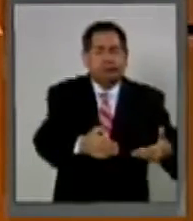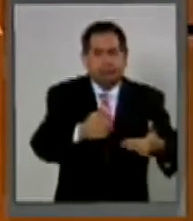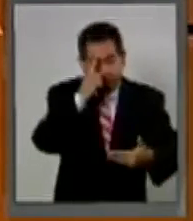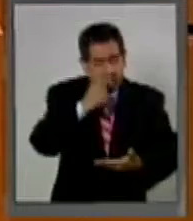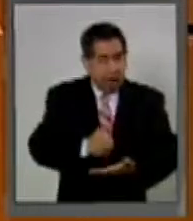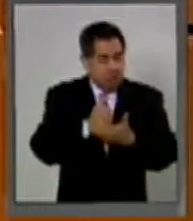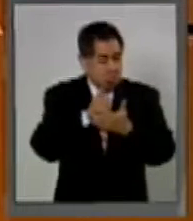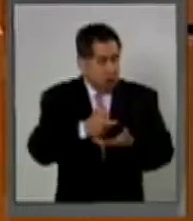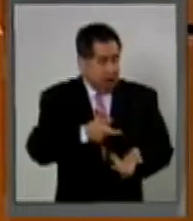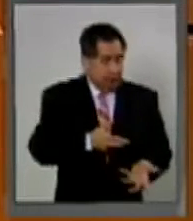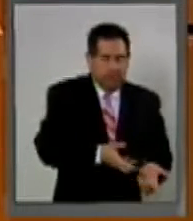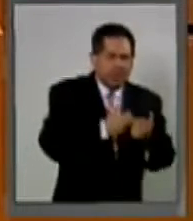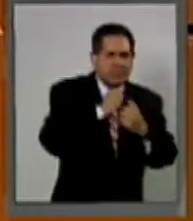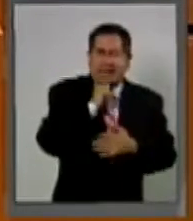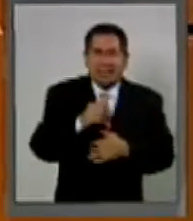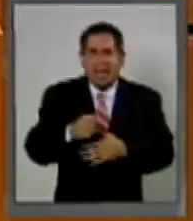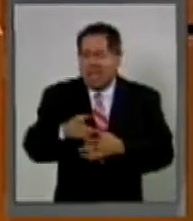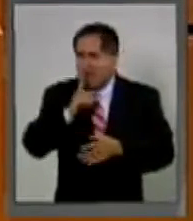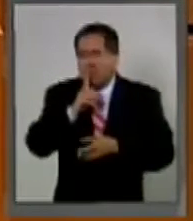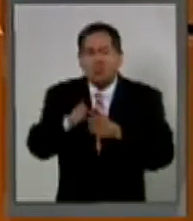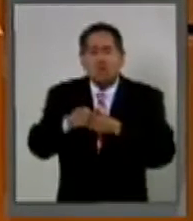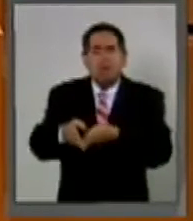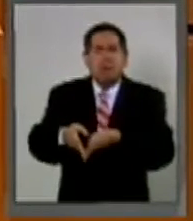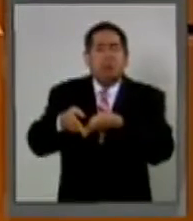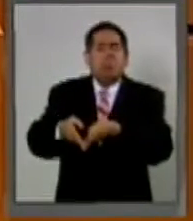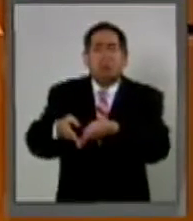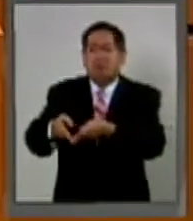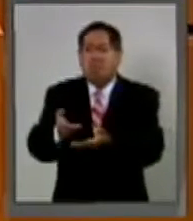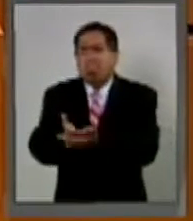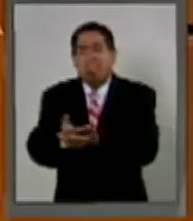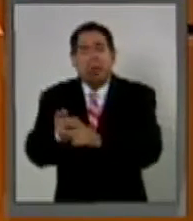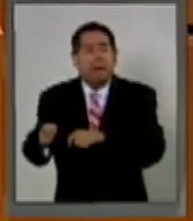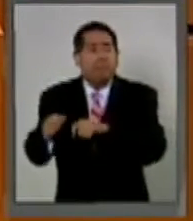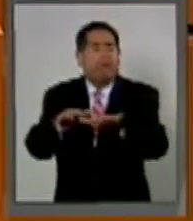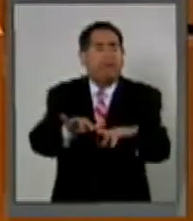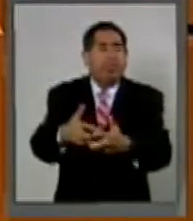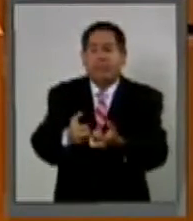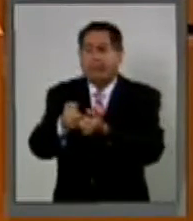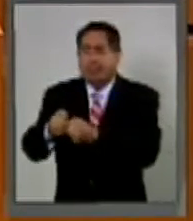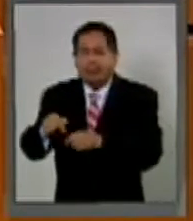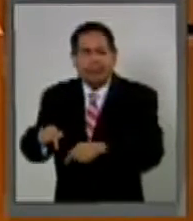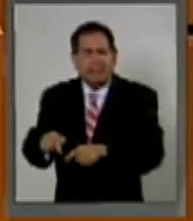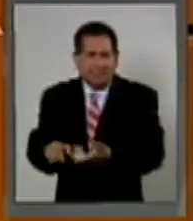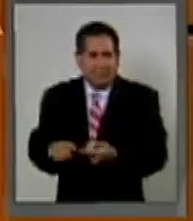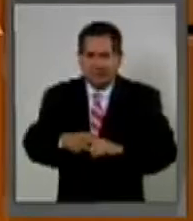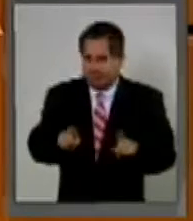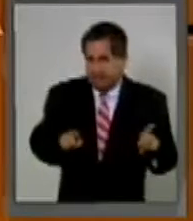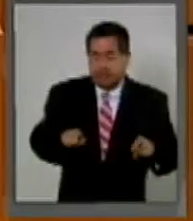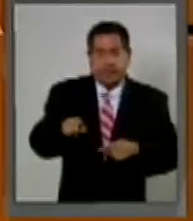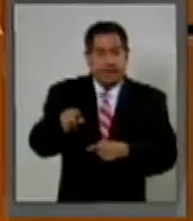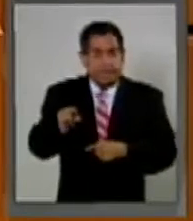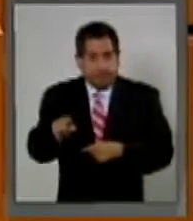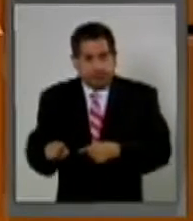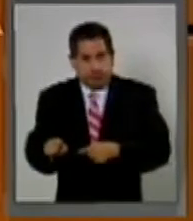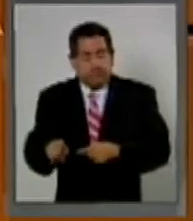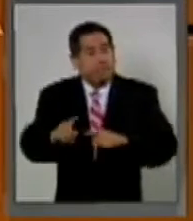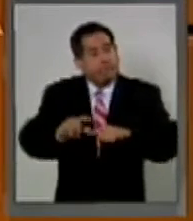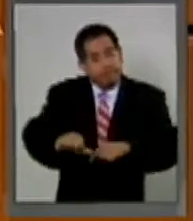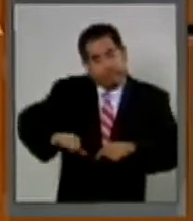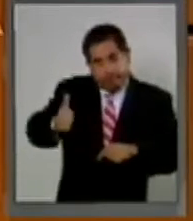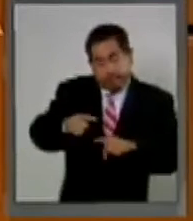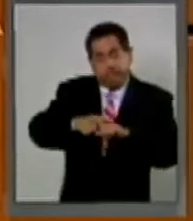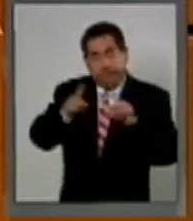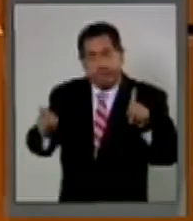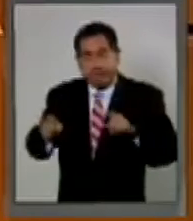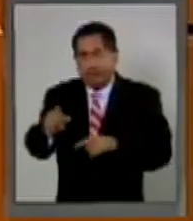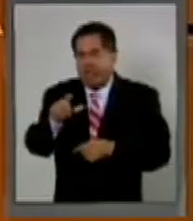auxilio de las operaciones de pesca. Mientras que la de costa artesanal se realiza